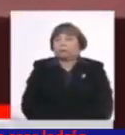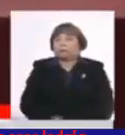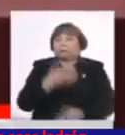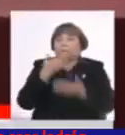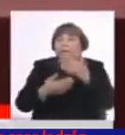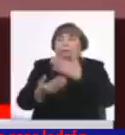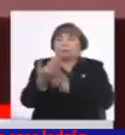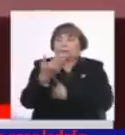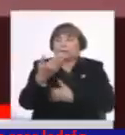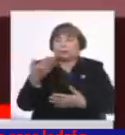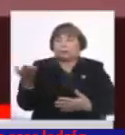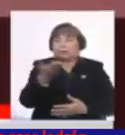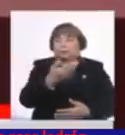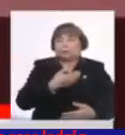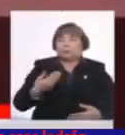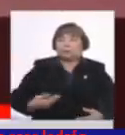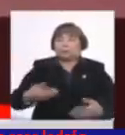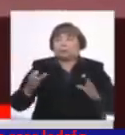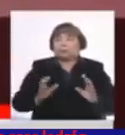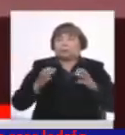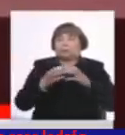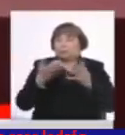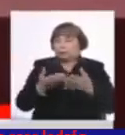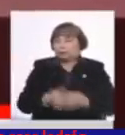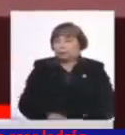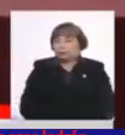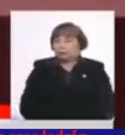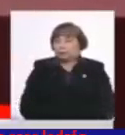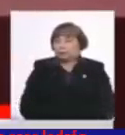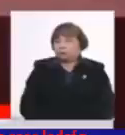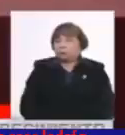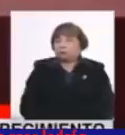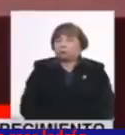Ante todo, muy buenos días, honorable señor presidente de esta comisión,